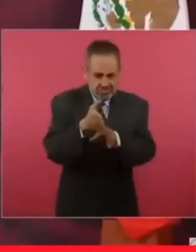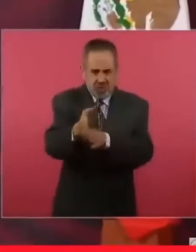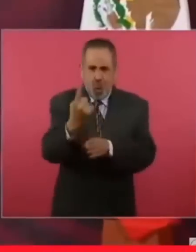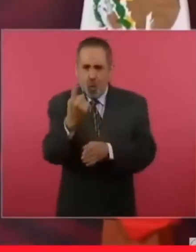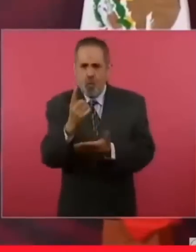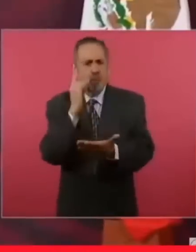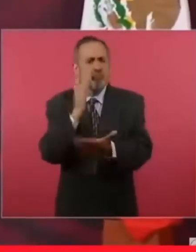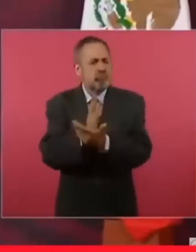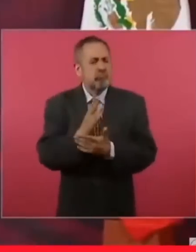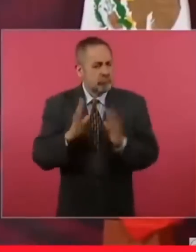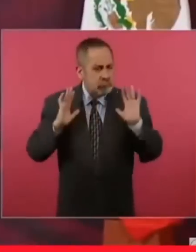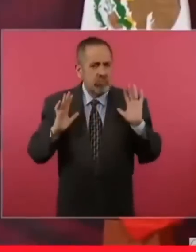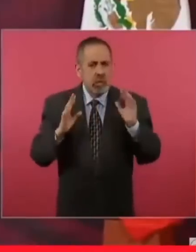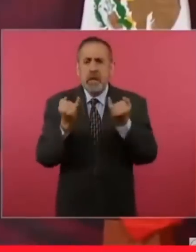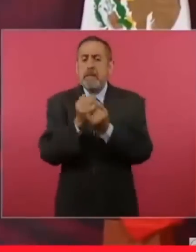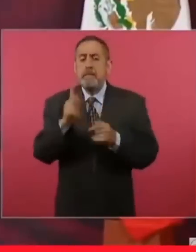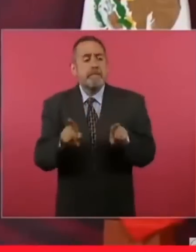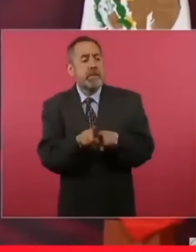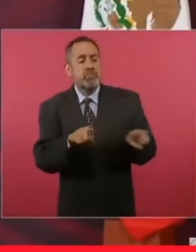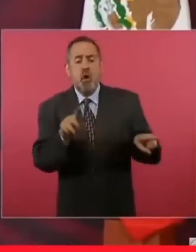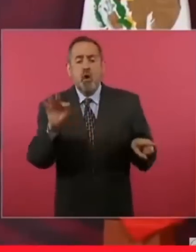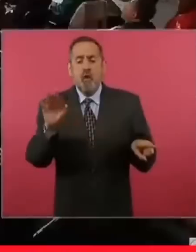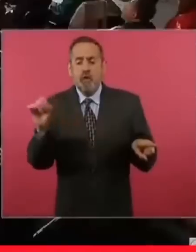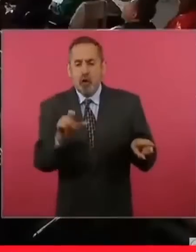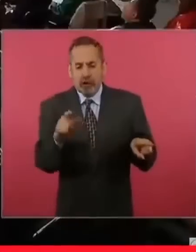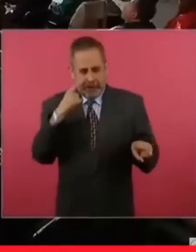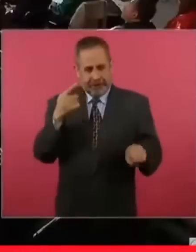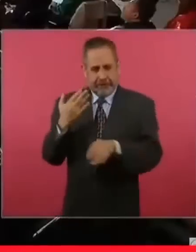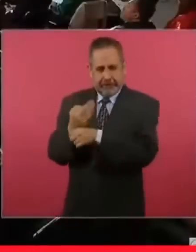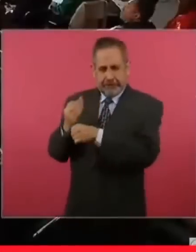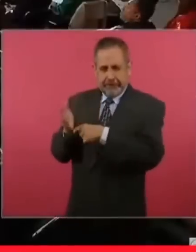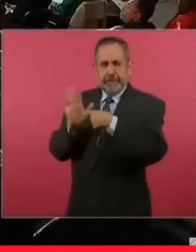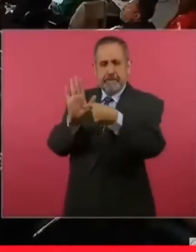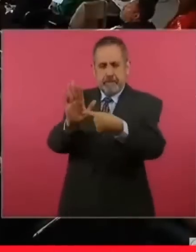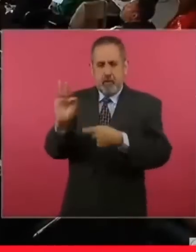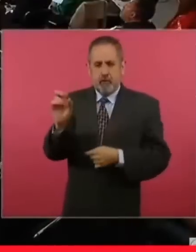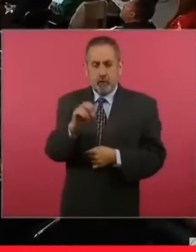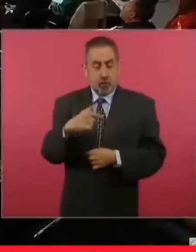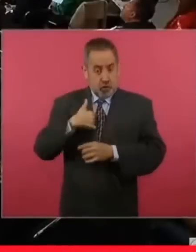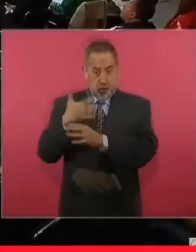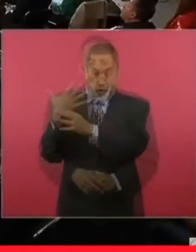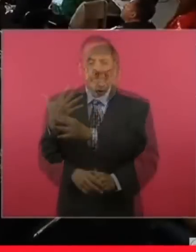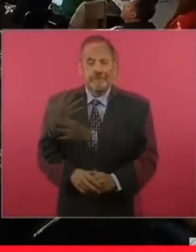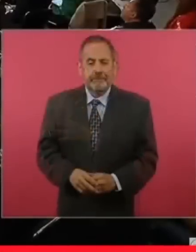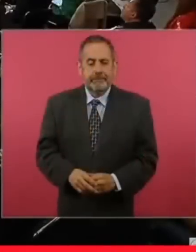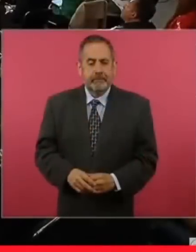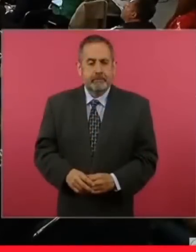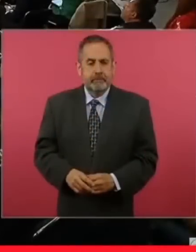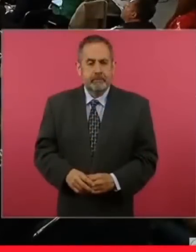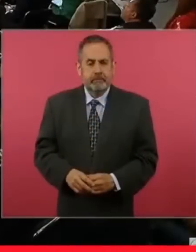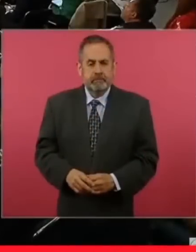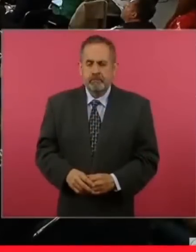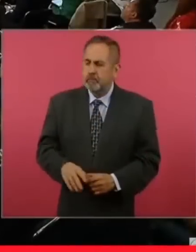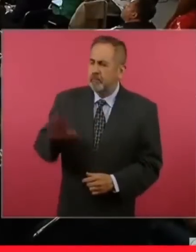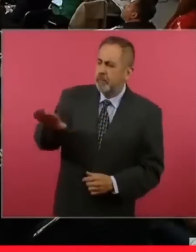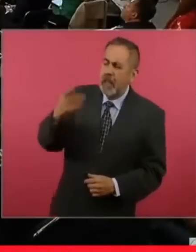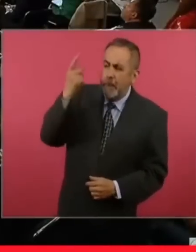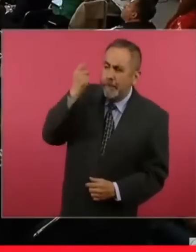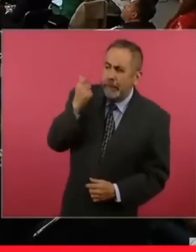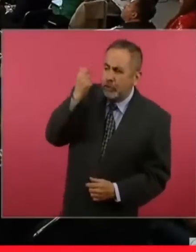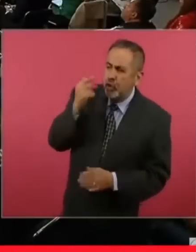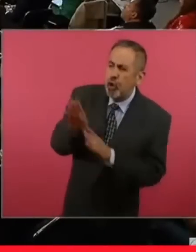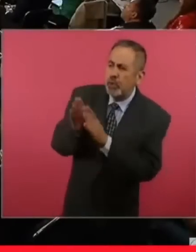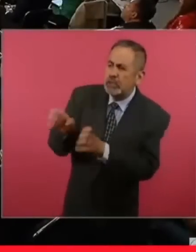¿Cómo se define Fox? Ahora sí, no lo digo yo. Por cierto, de su pensión, ¿cómo va, don